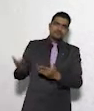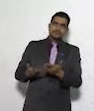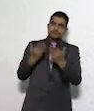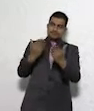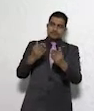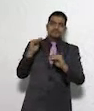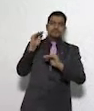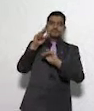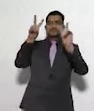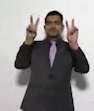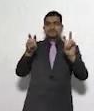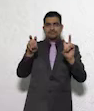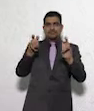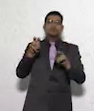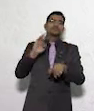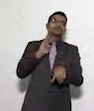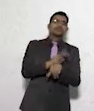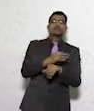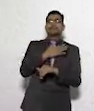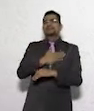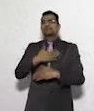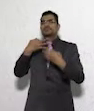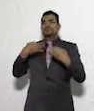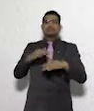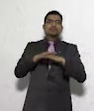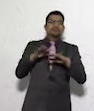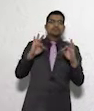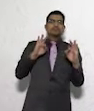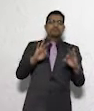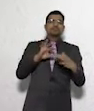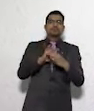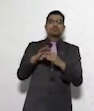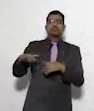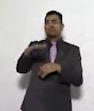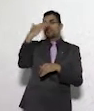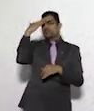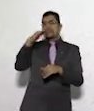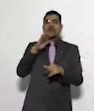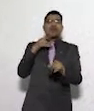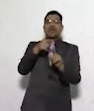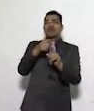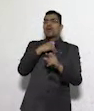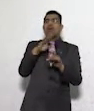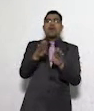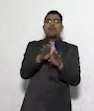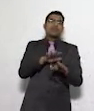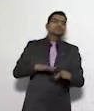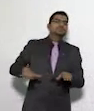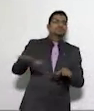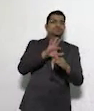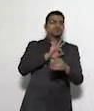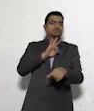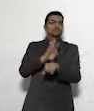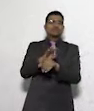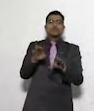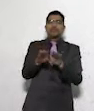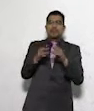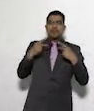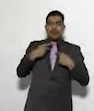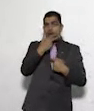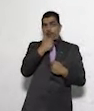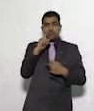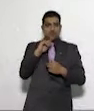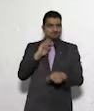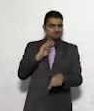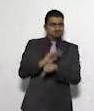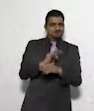sobre seguridad y justicia: pensar colectivamente cómo habremos de garantizar el bienestar de la